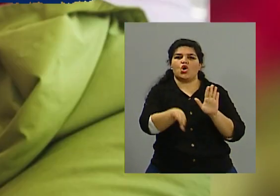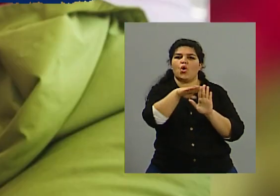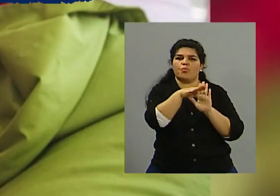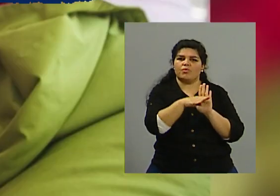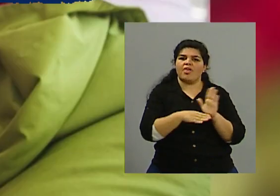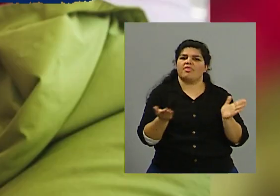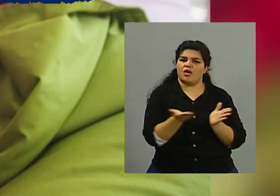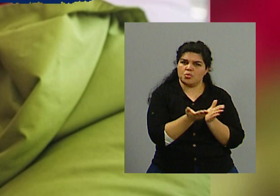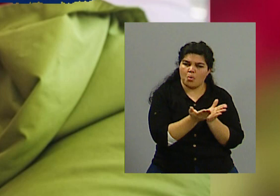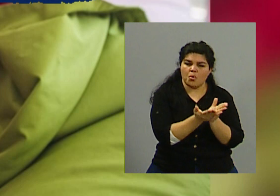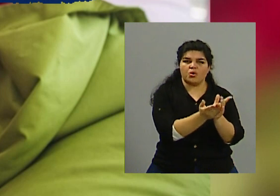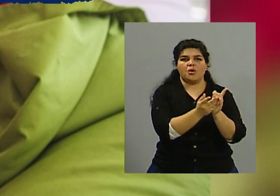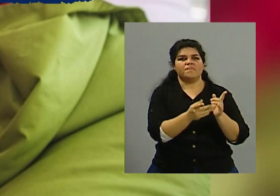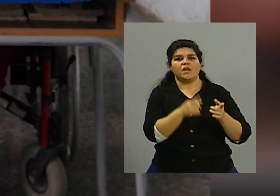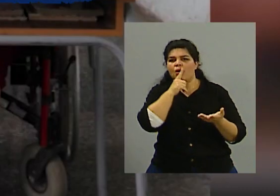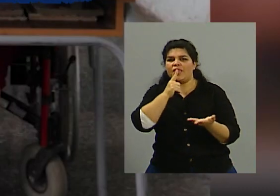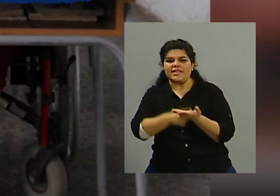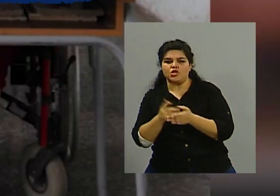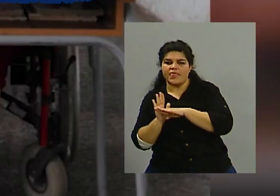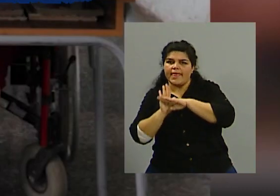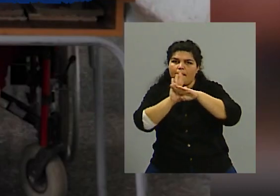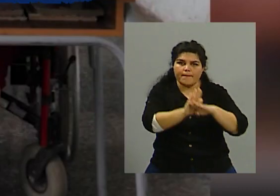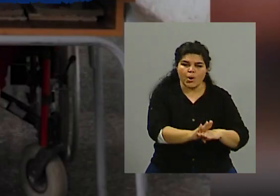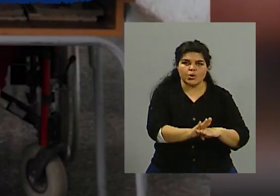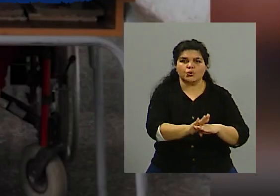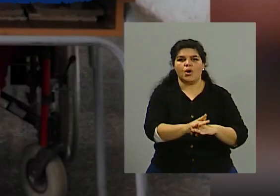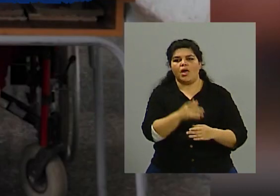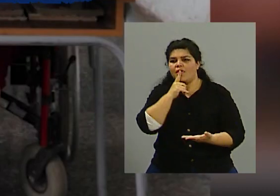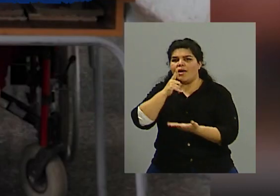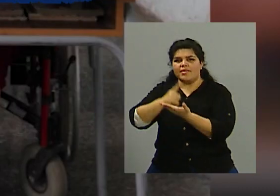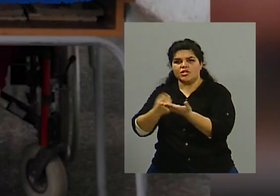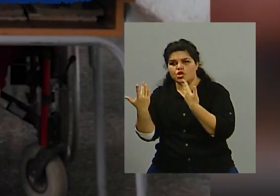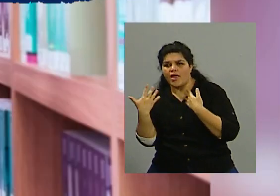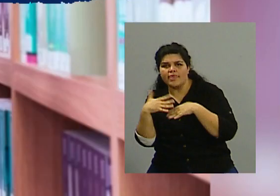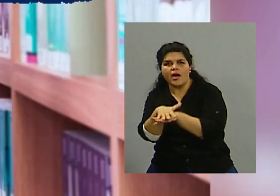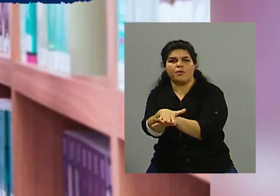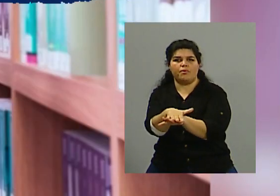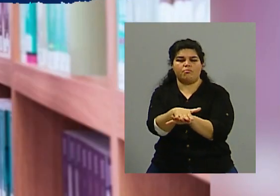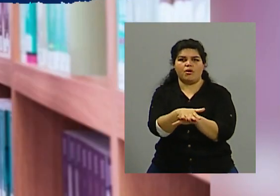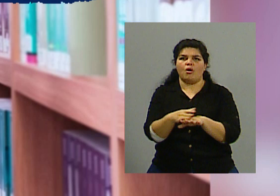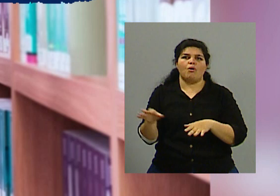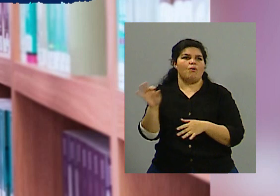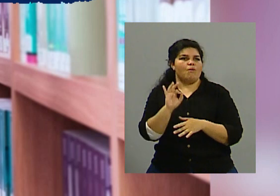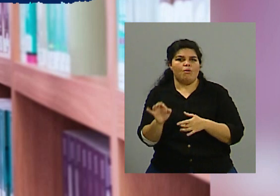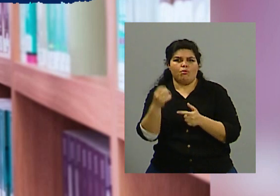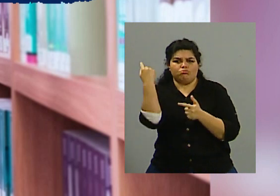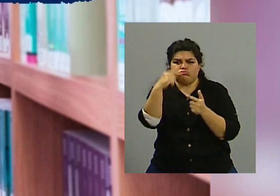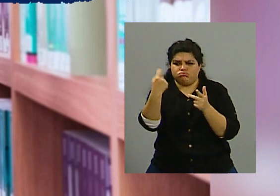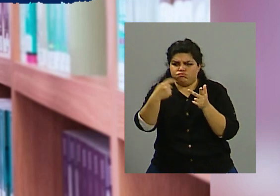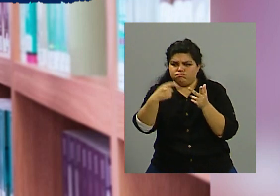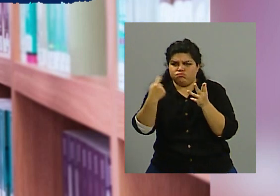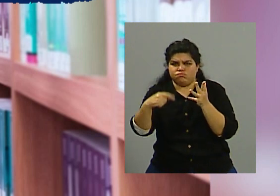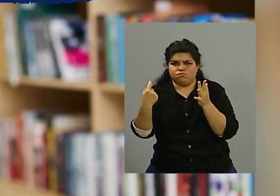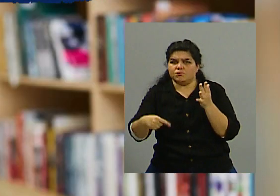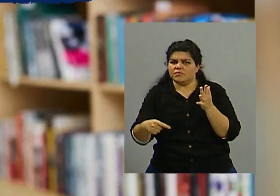a un apoyo específico o a una situación de inclusión o a un recurso que se pueda generar.